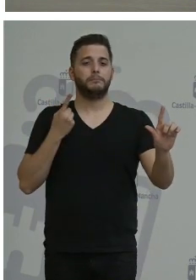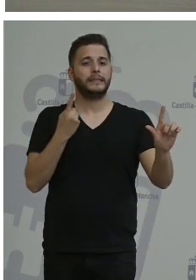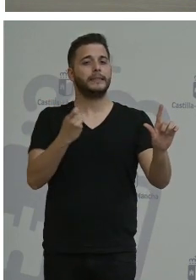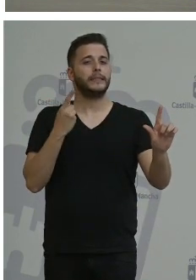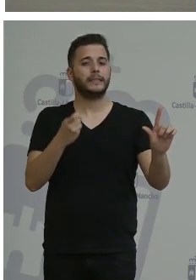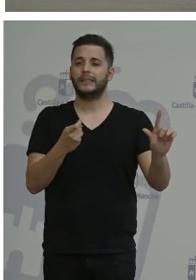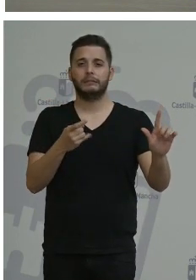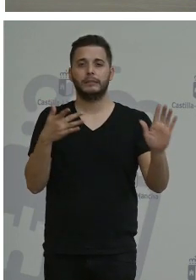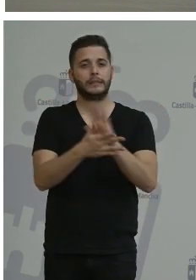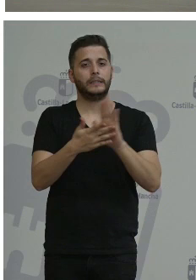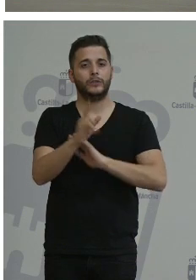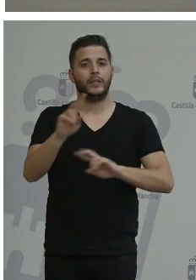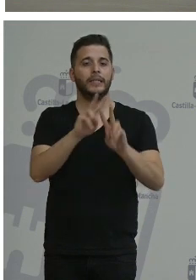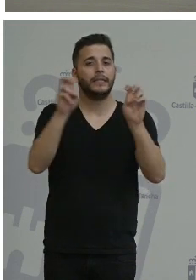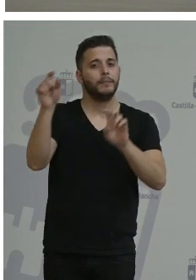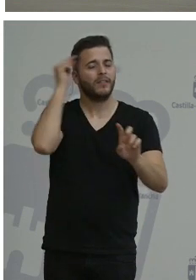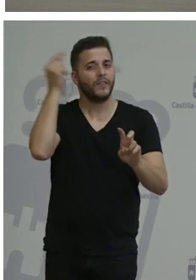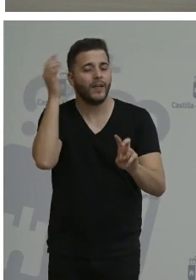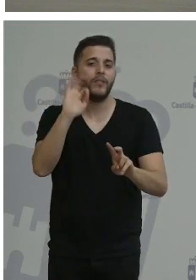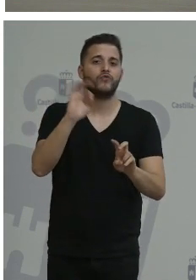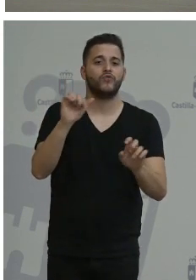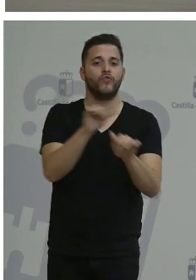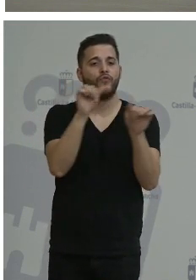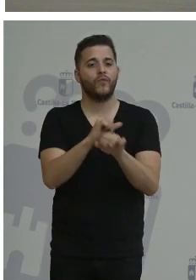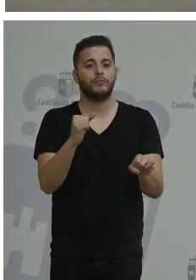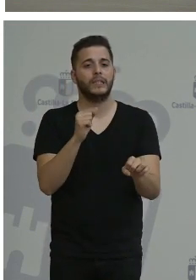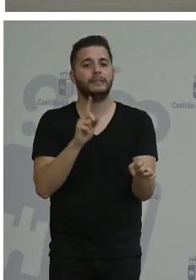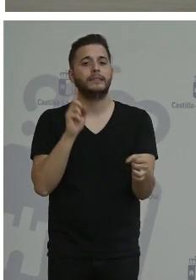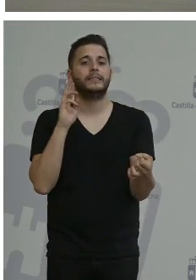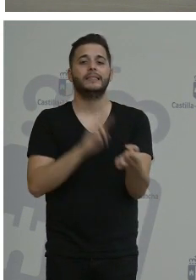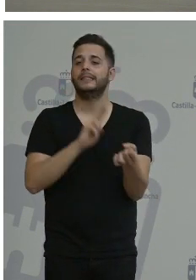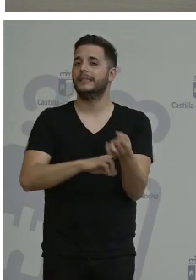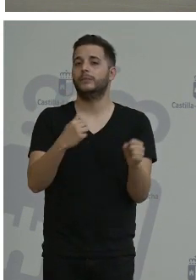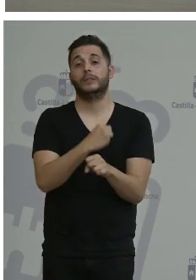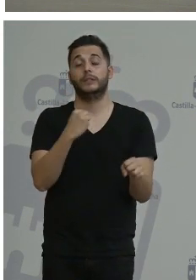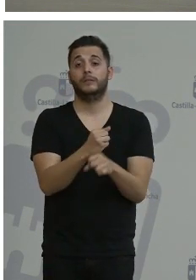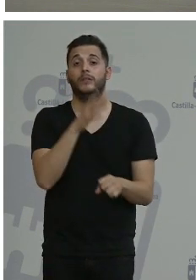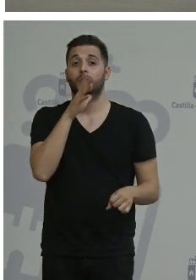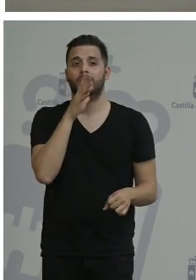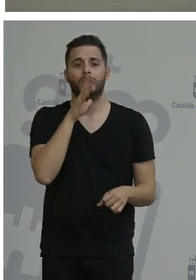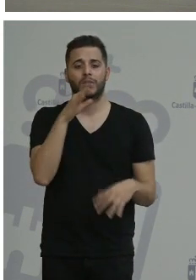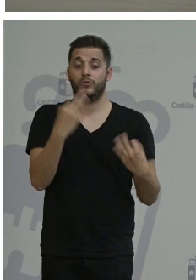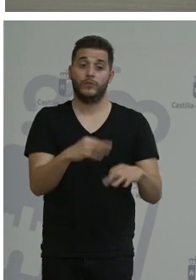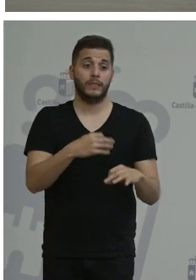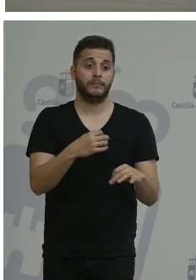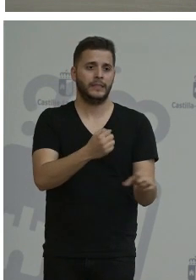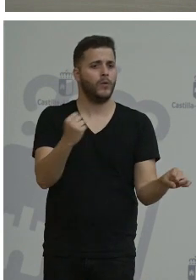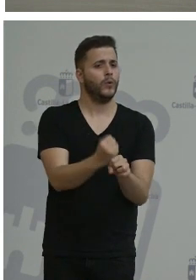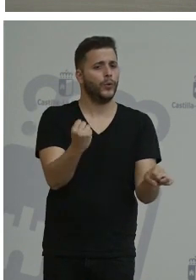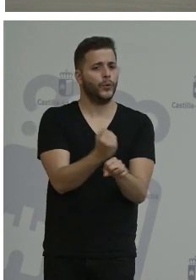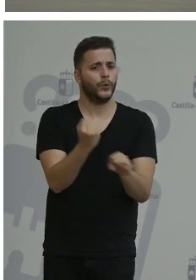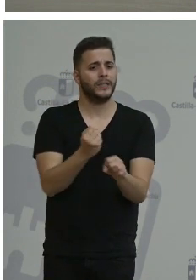sobre las habilidades y los ritmos de trabajo. Tenemos problemas, fundamentalmente, porque se exige un ritmo de trabajo, pues